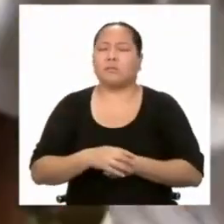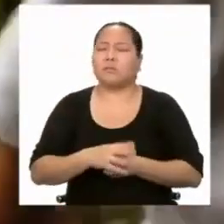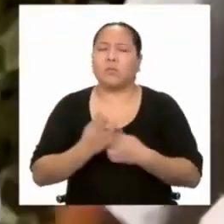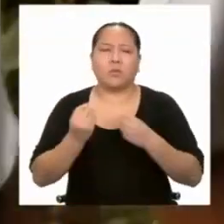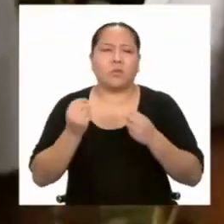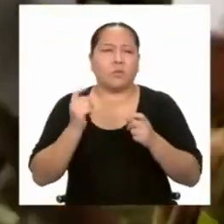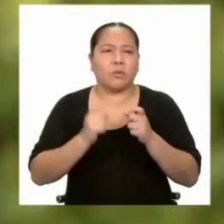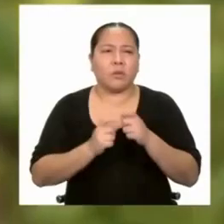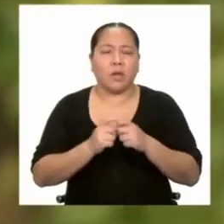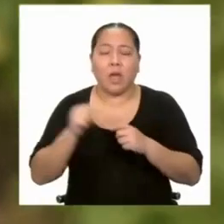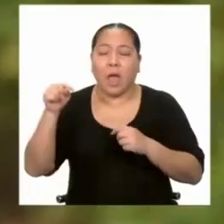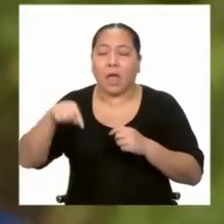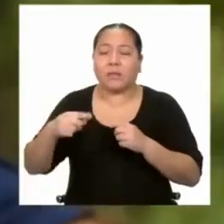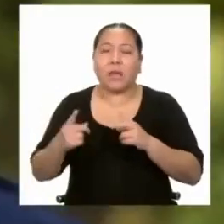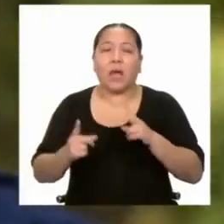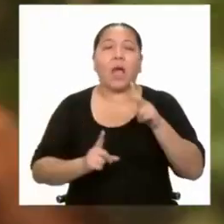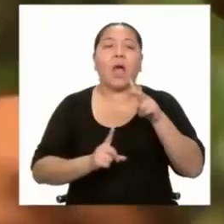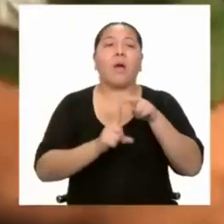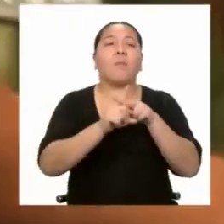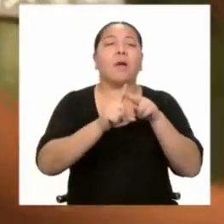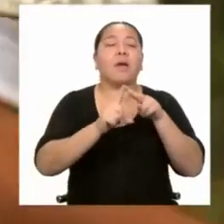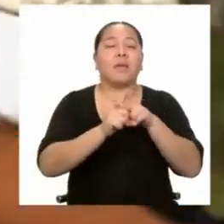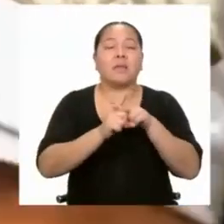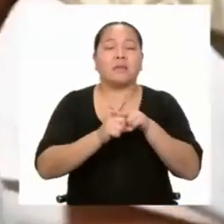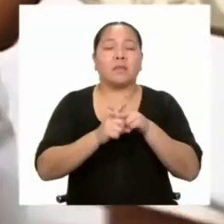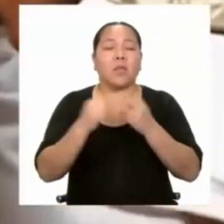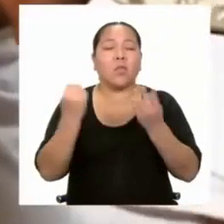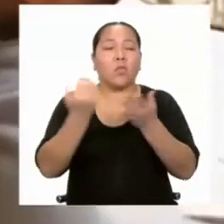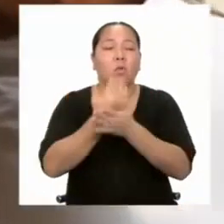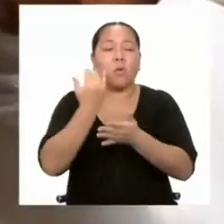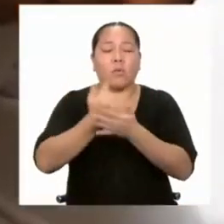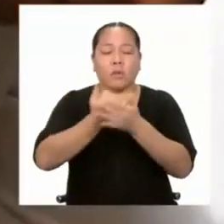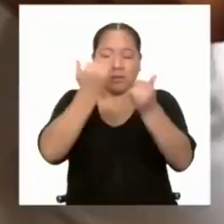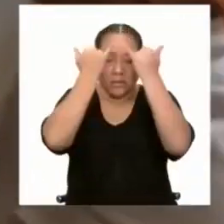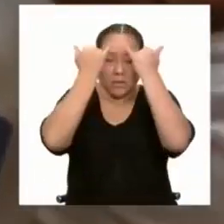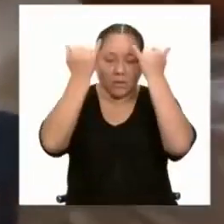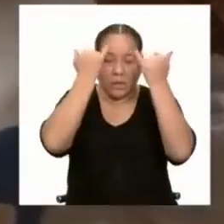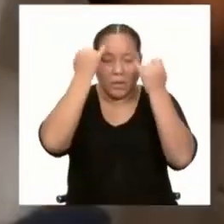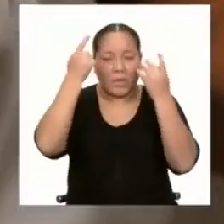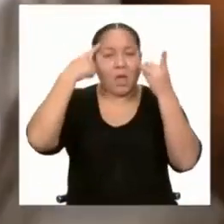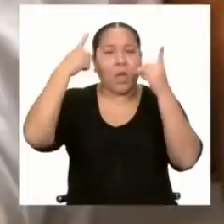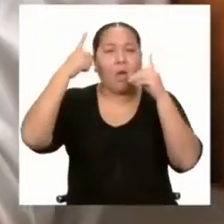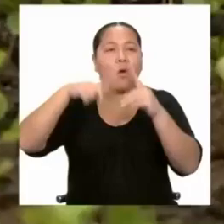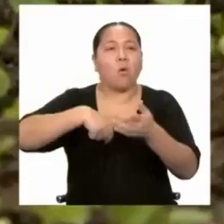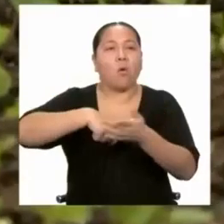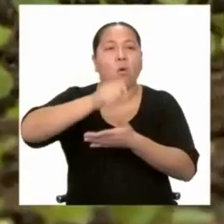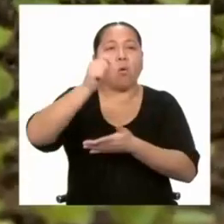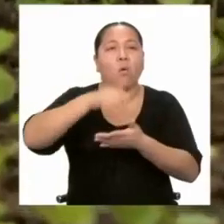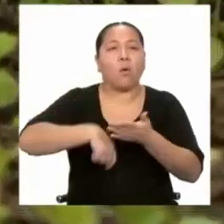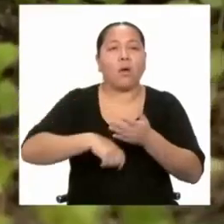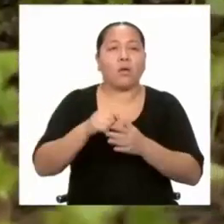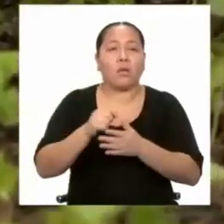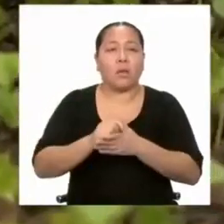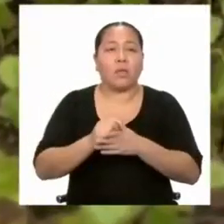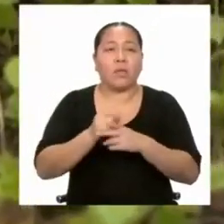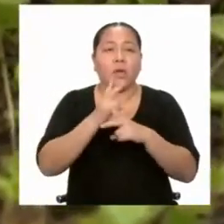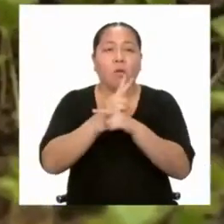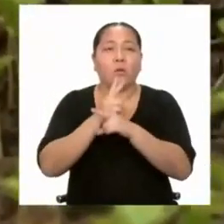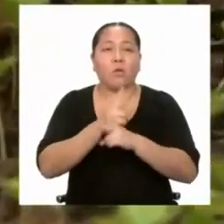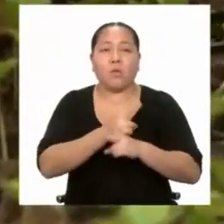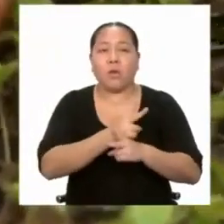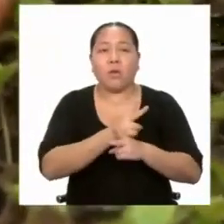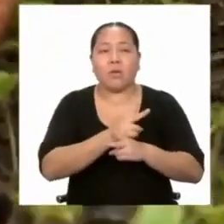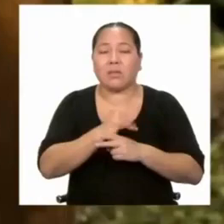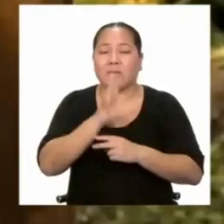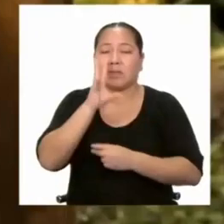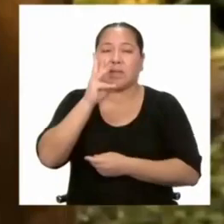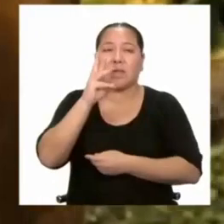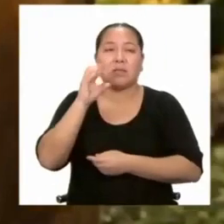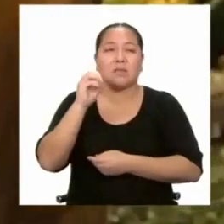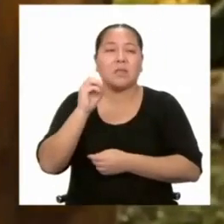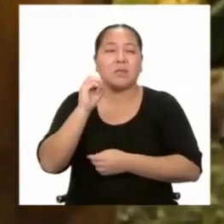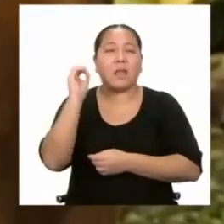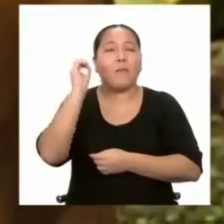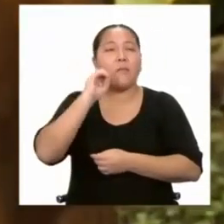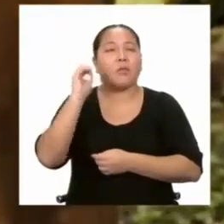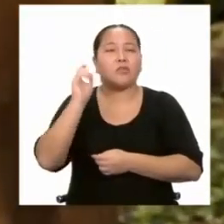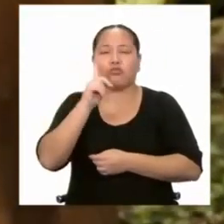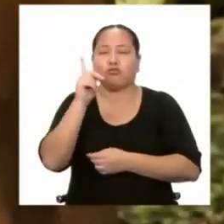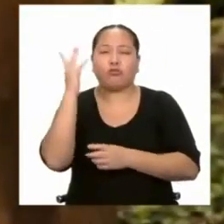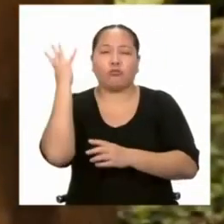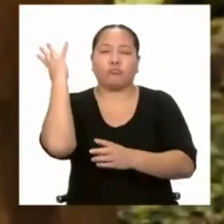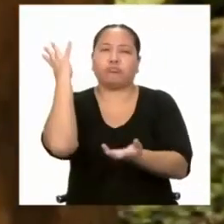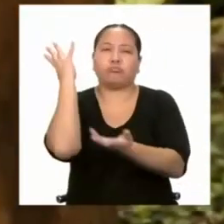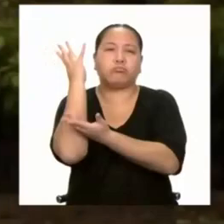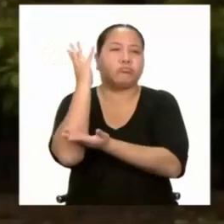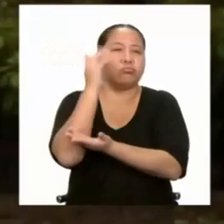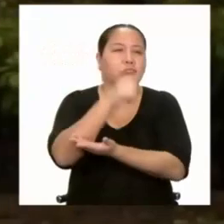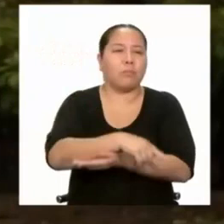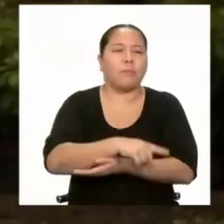tenemos esta idea de acuerdos de conservación, un 60% ya nos está talando ya. Las personas que entendimos rápido de que